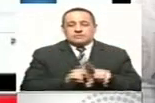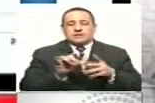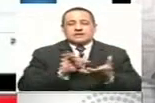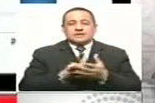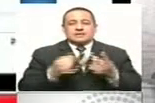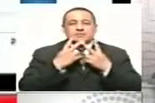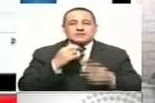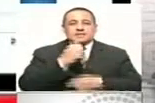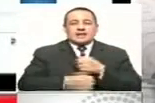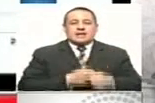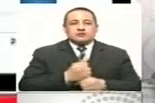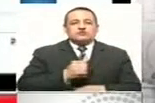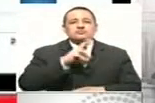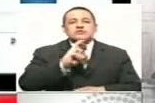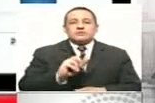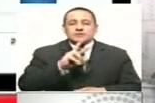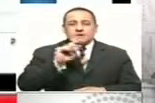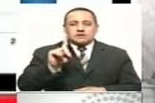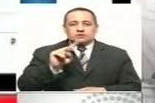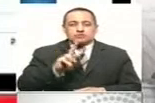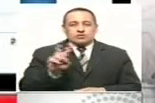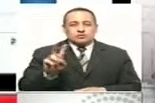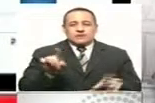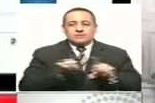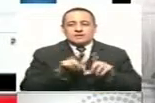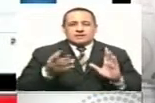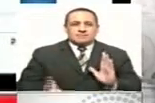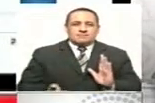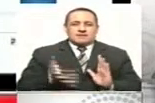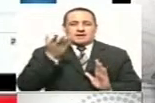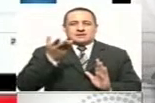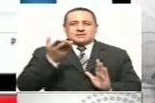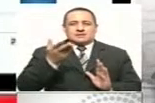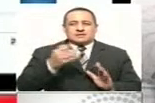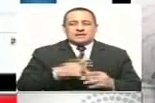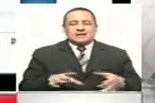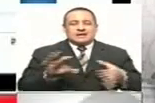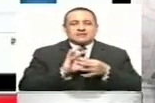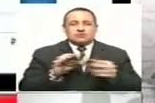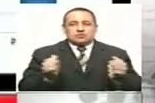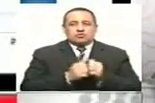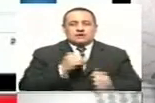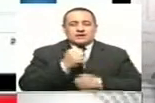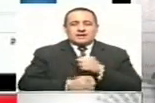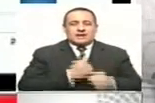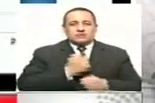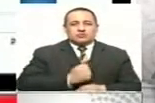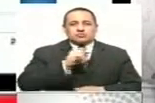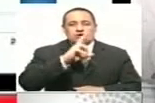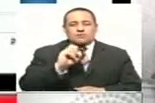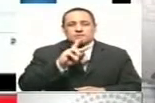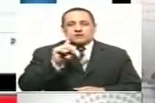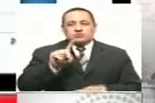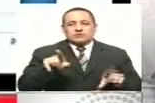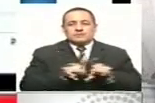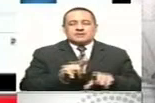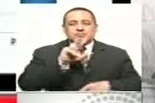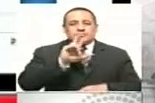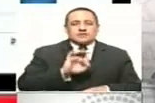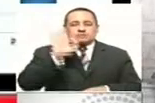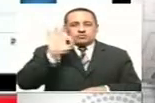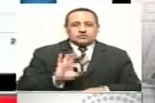el 2022, ahí podemos ver que se incrementa en relación al 2021 3%